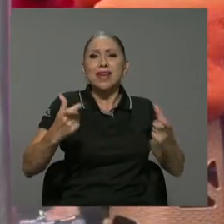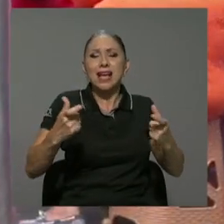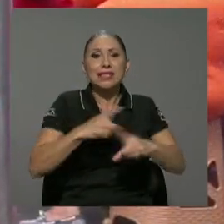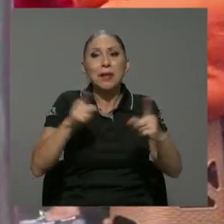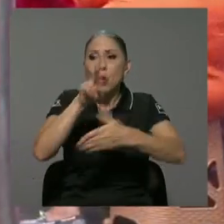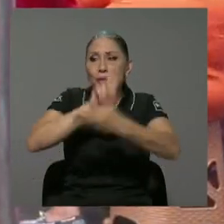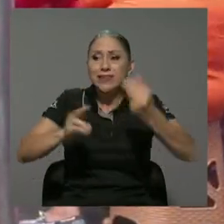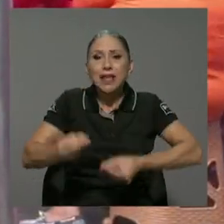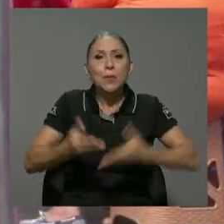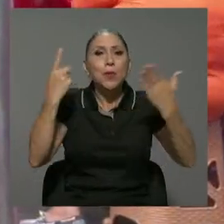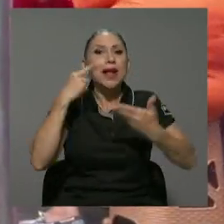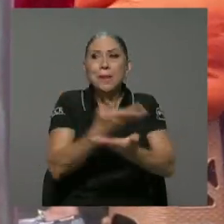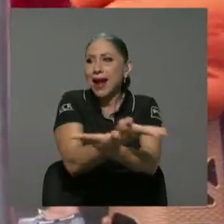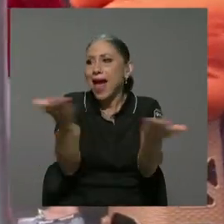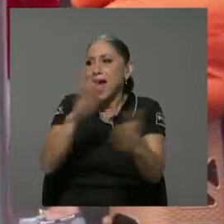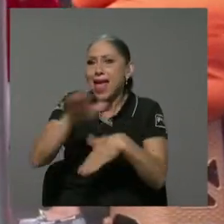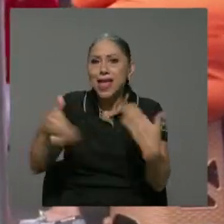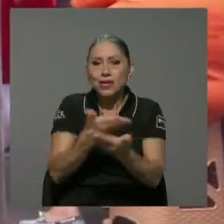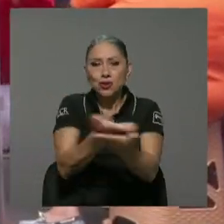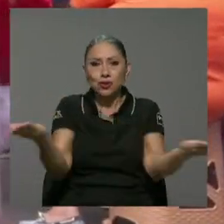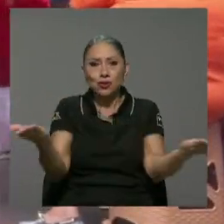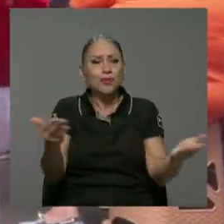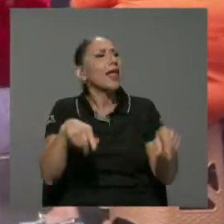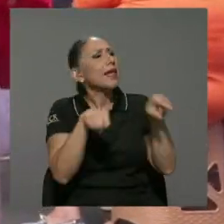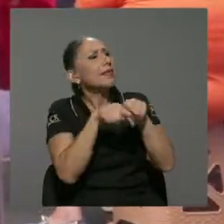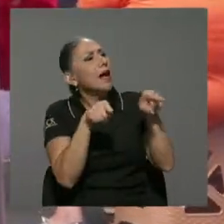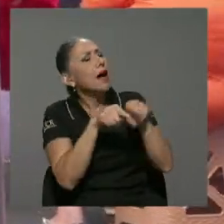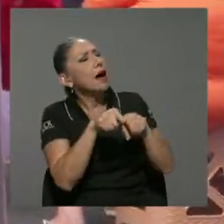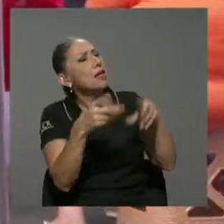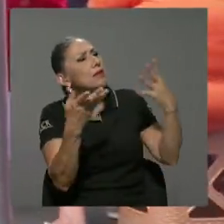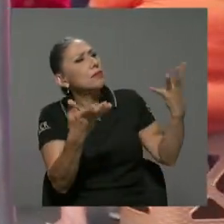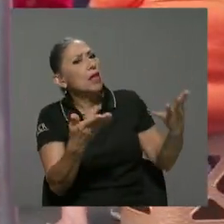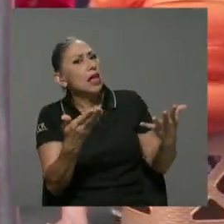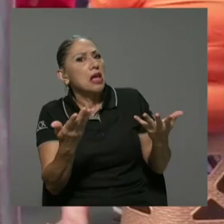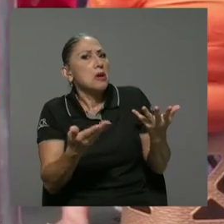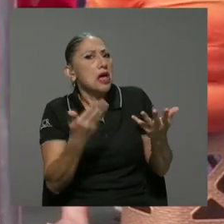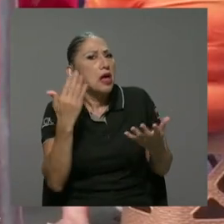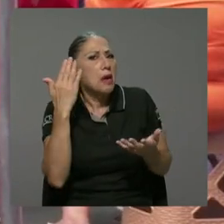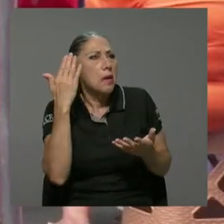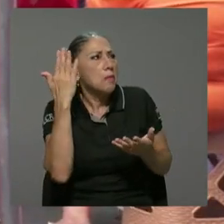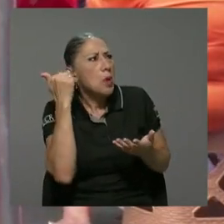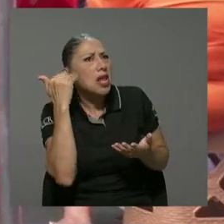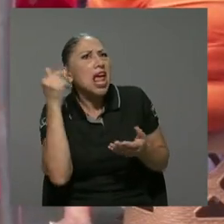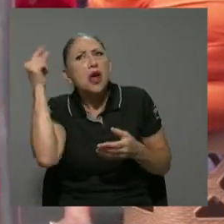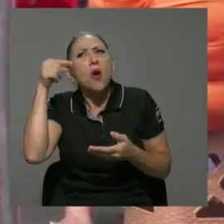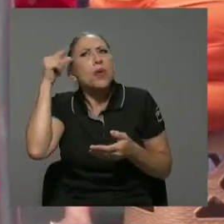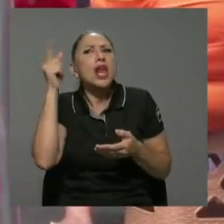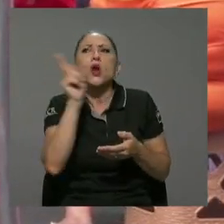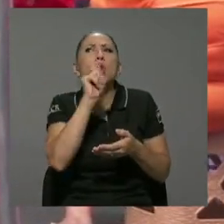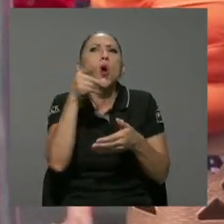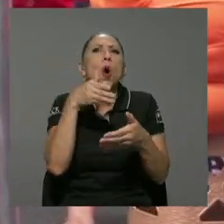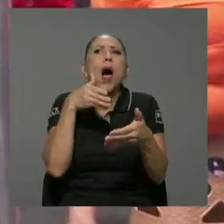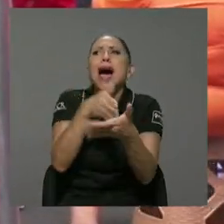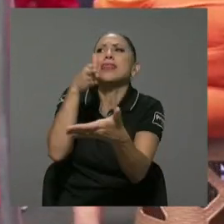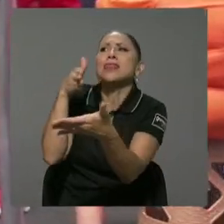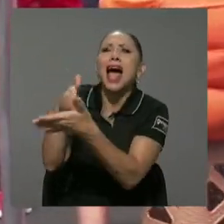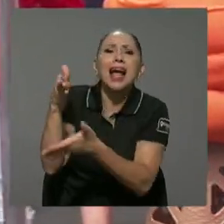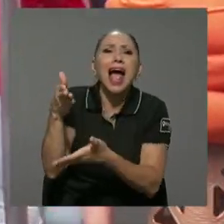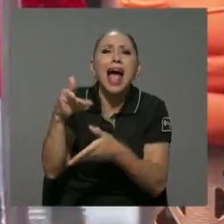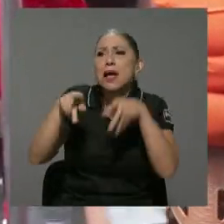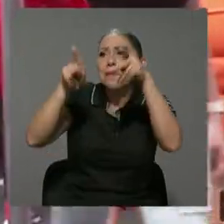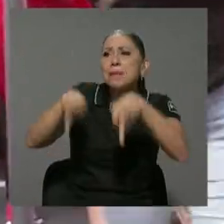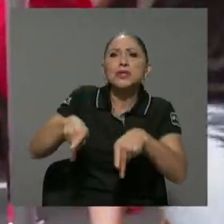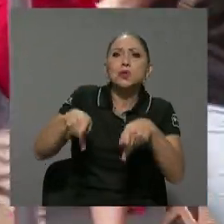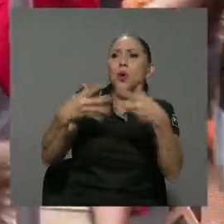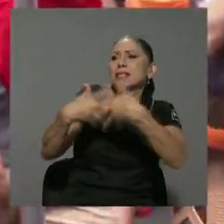ellos. Y don Gilbert, también está el tema de por qué no atacar la evasión, ¿verdad?, y la elusión fiscal. Ahí está el presupuesto